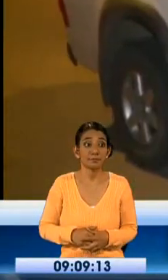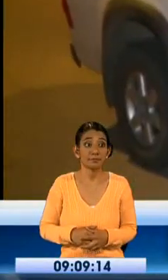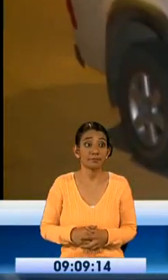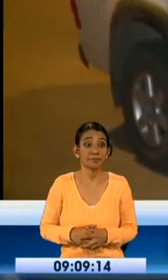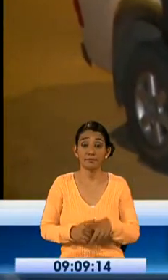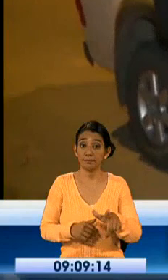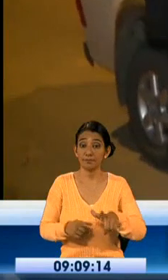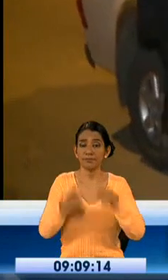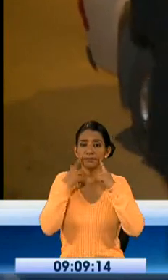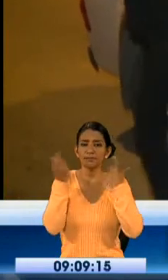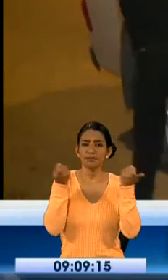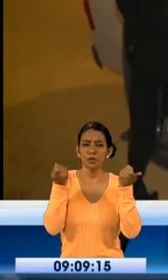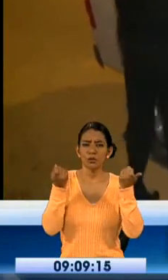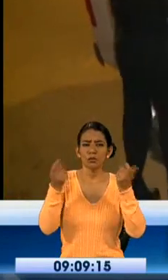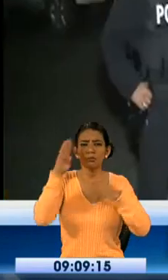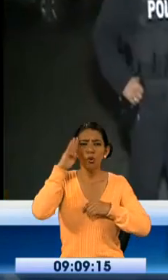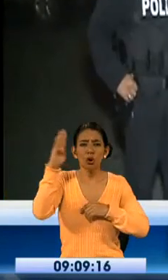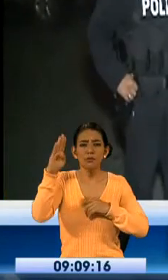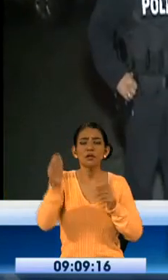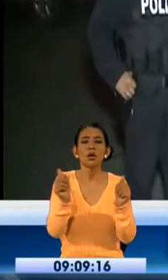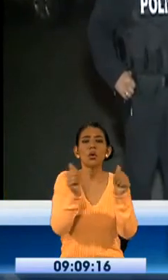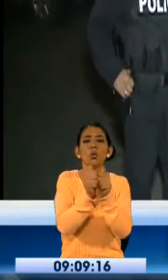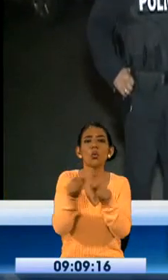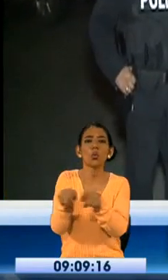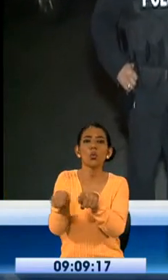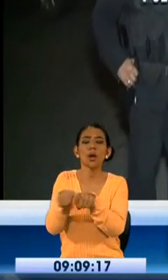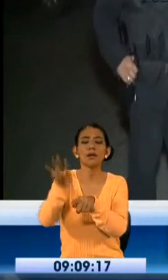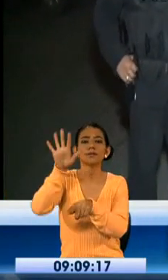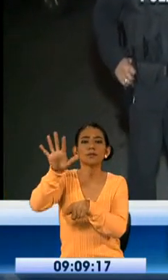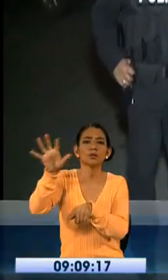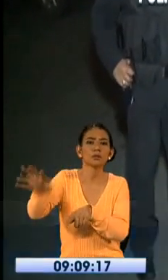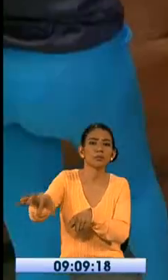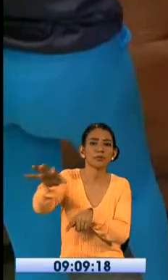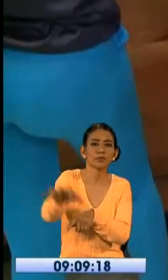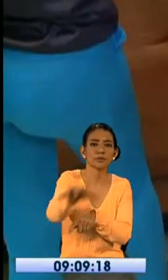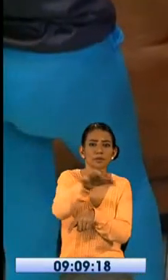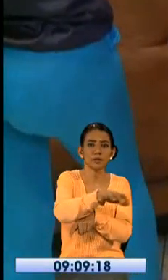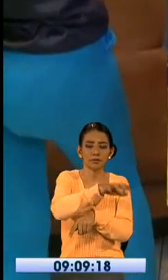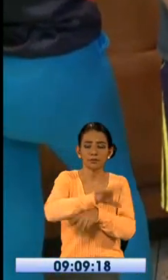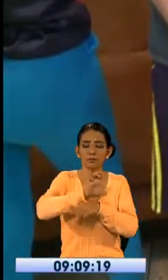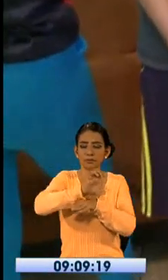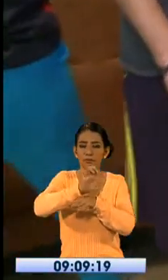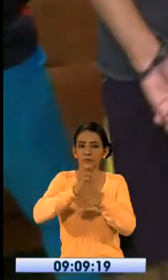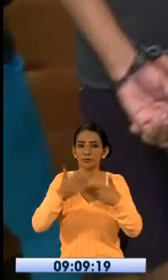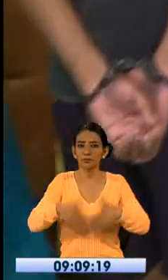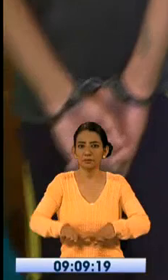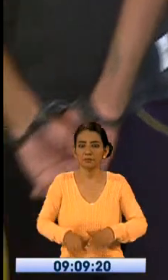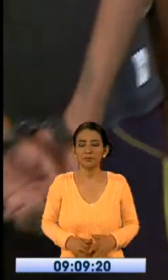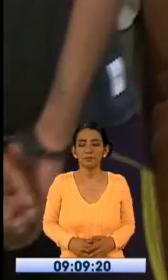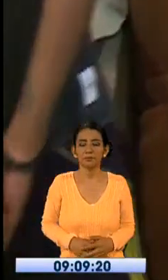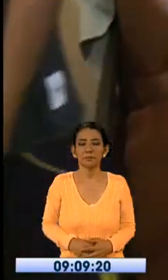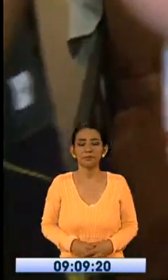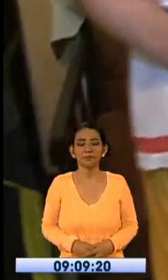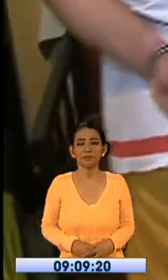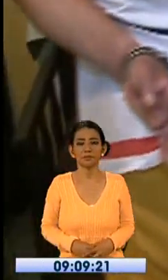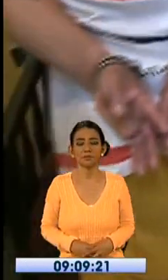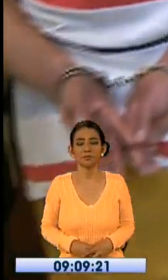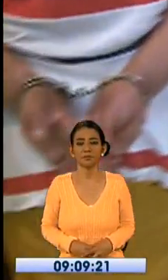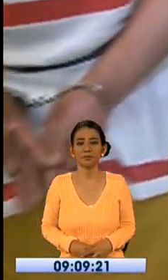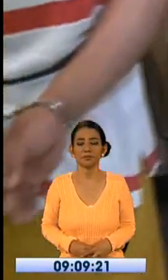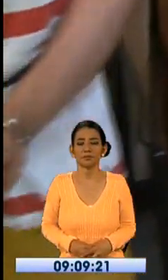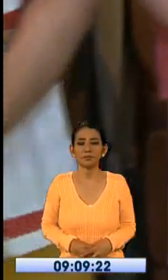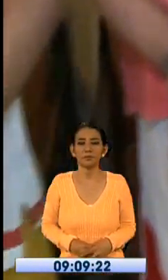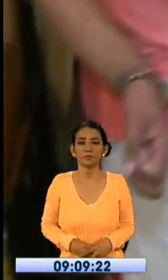este operativo se realizó simultáneamente en 5 provincias. Desde Machala, provincia de El Oro, informó